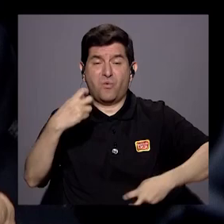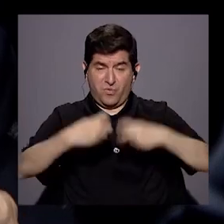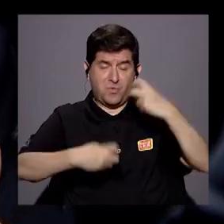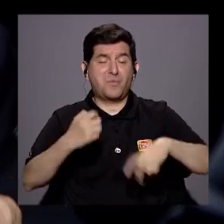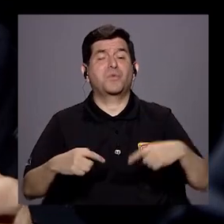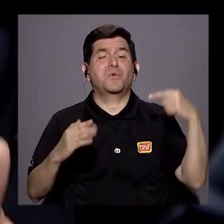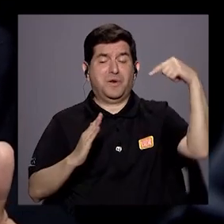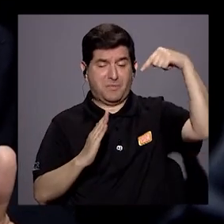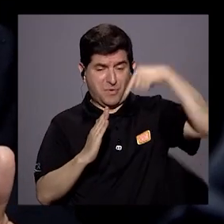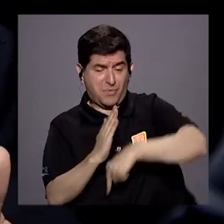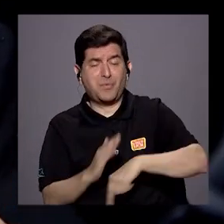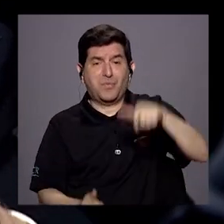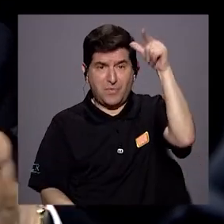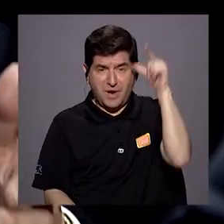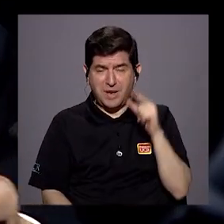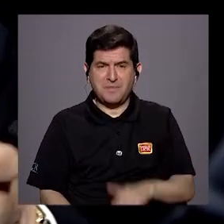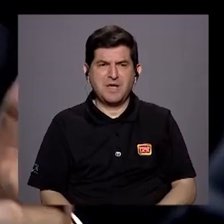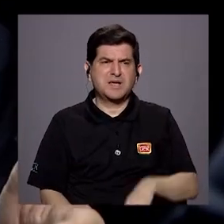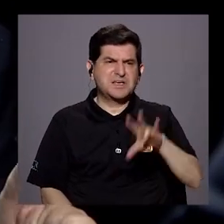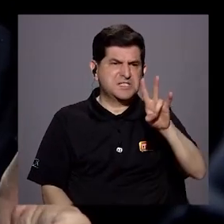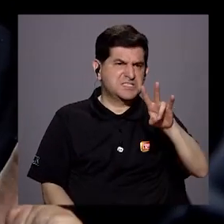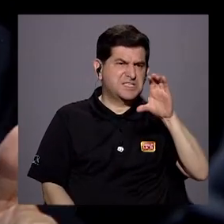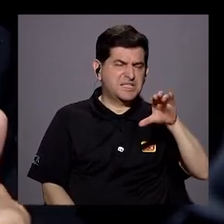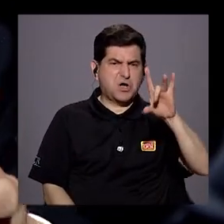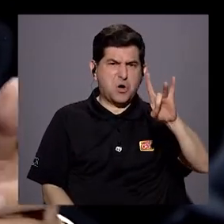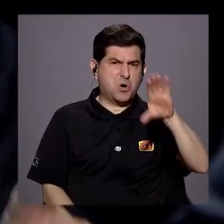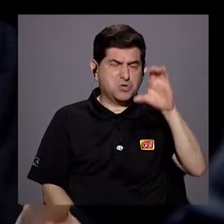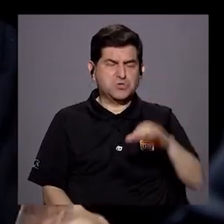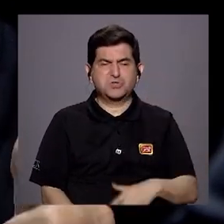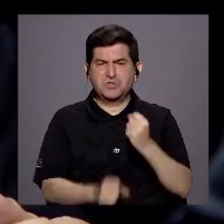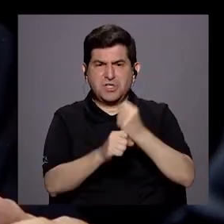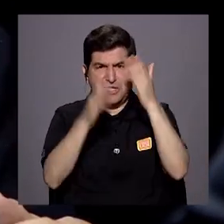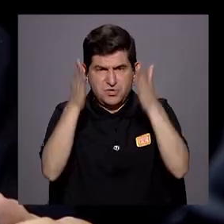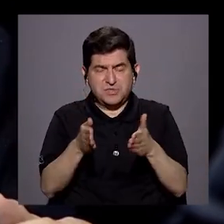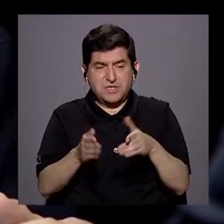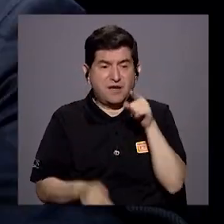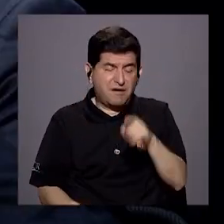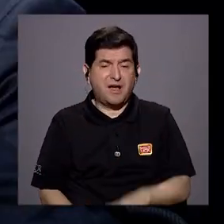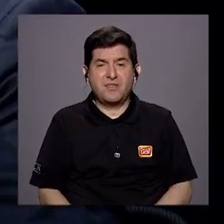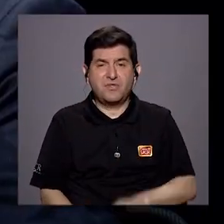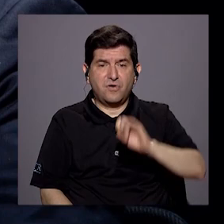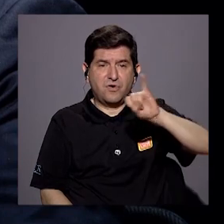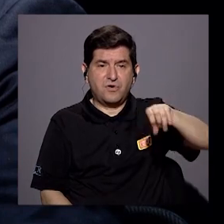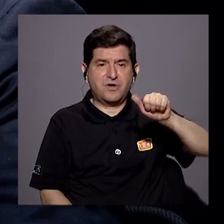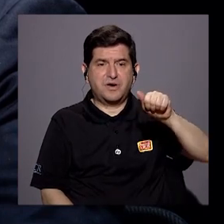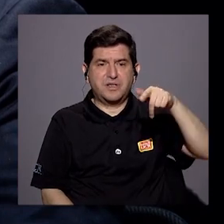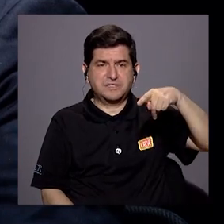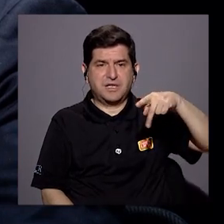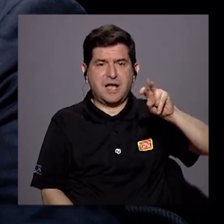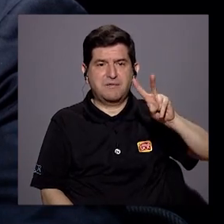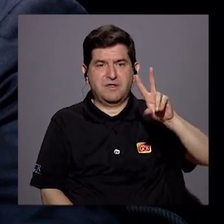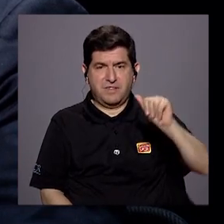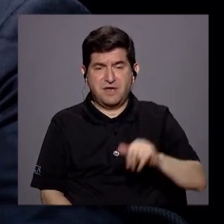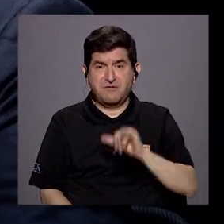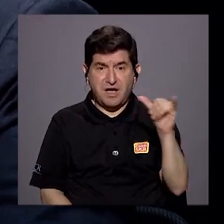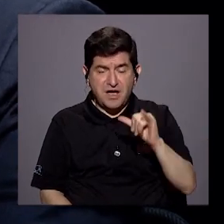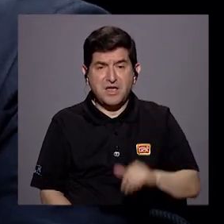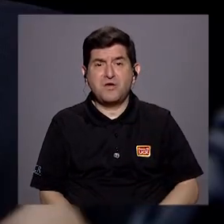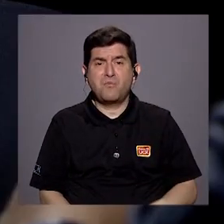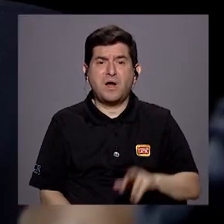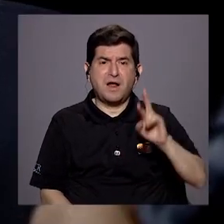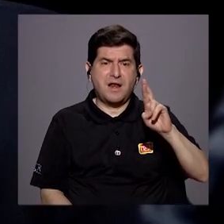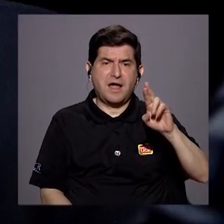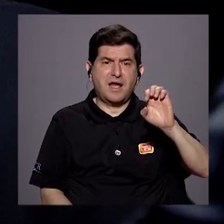un problema serio porque hay 700 800 redundantes pero vamos a mantener siempre igual que los de europa